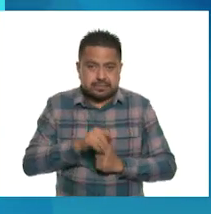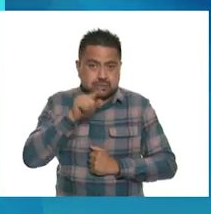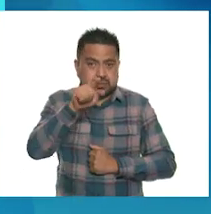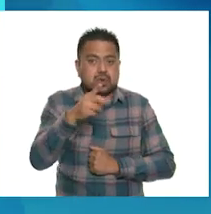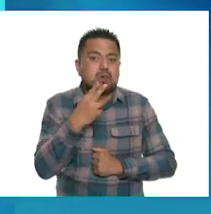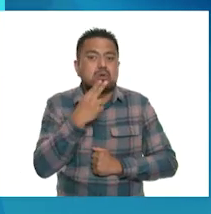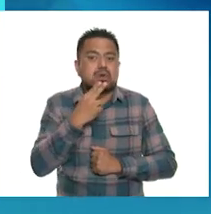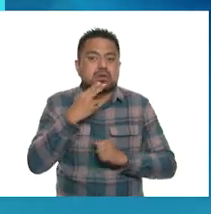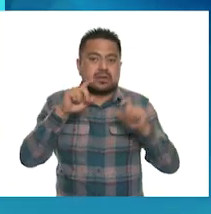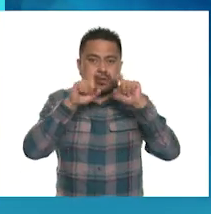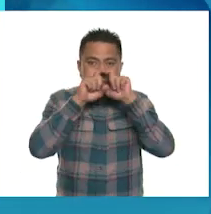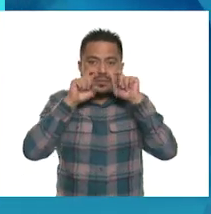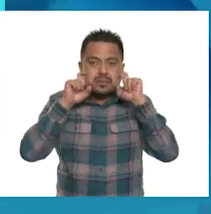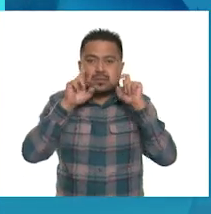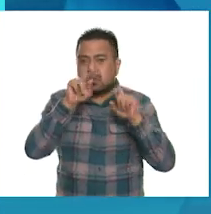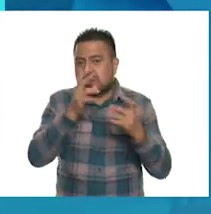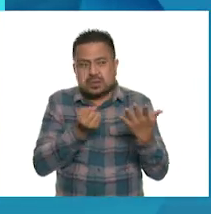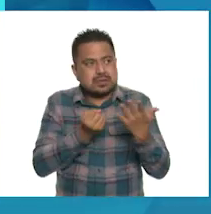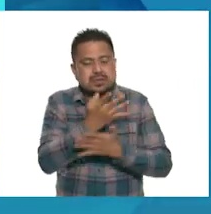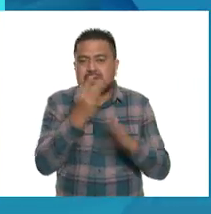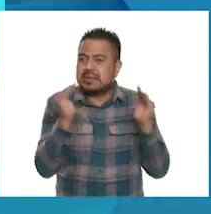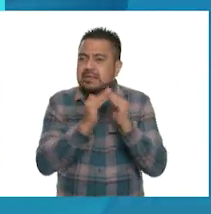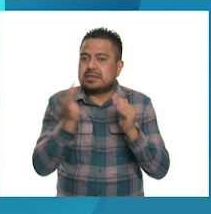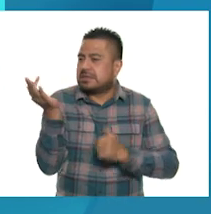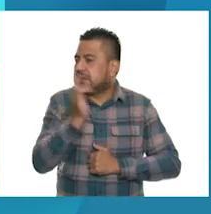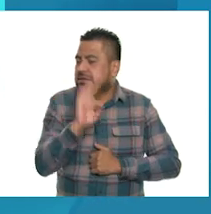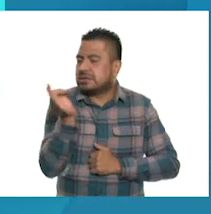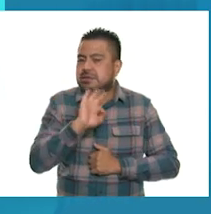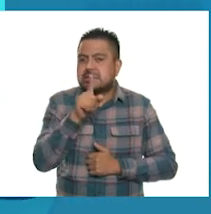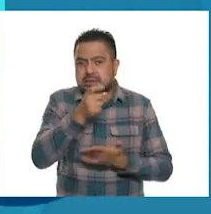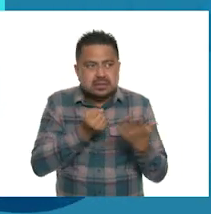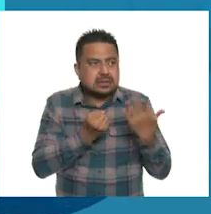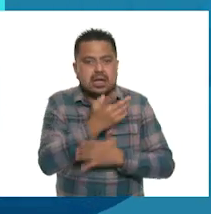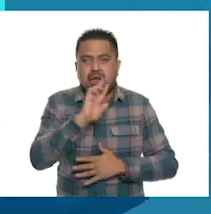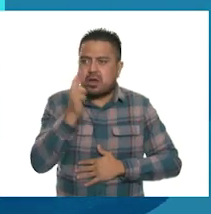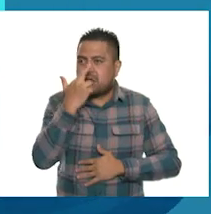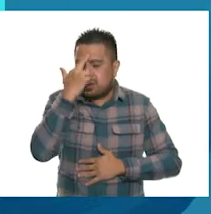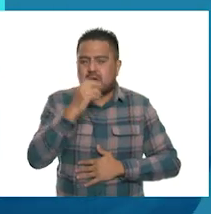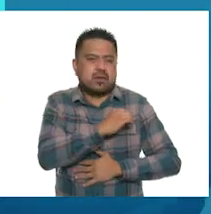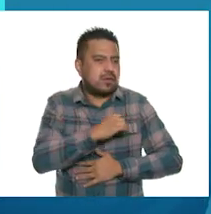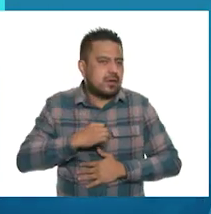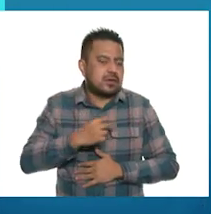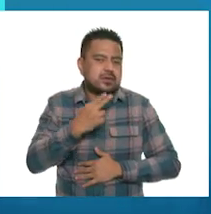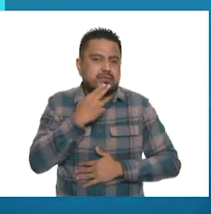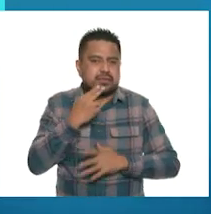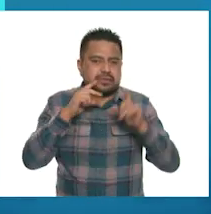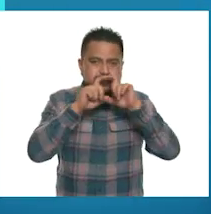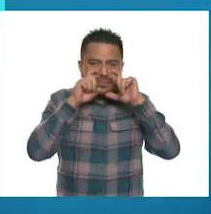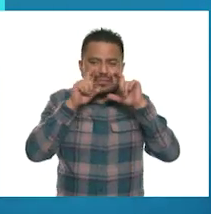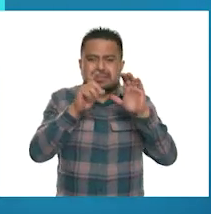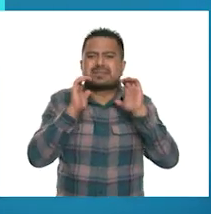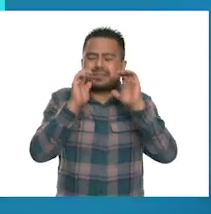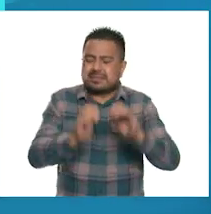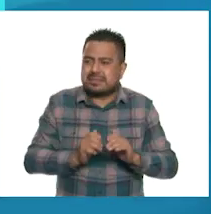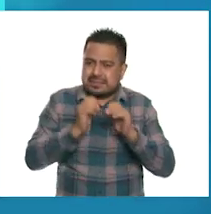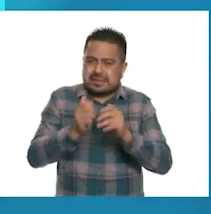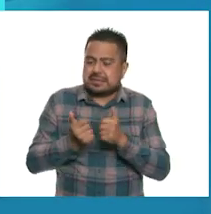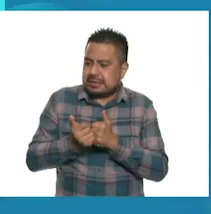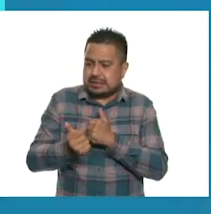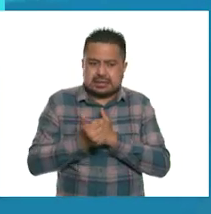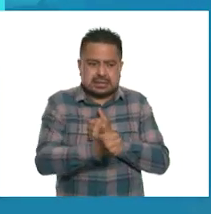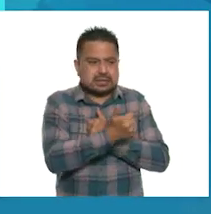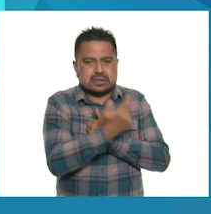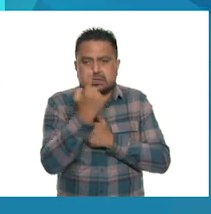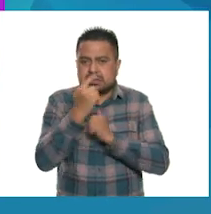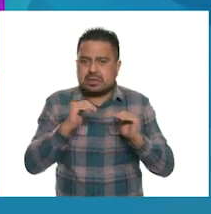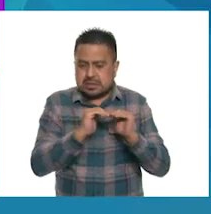Utiliza cubrebocas. No salgas de casa. Si tienes que hacerlo, recuerda que es obligatorio utilizarlo. Mantén una distancia mínima de 1,5